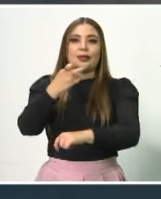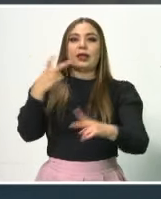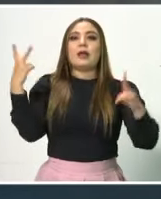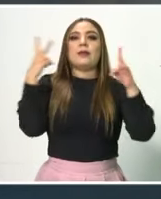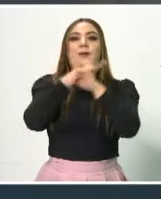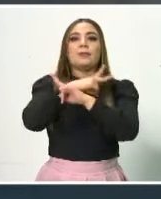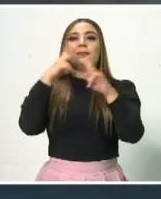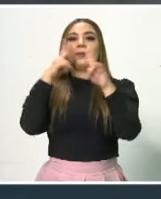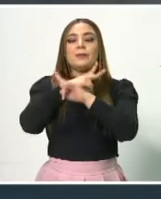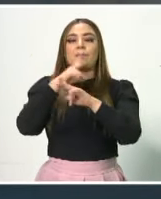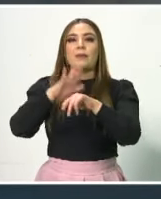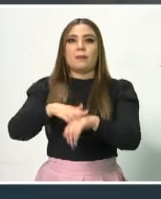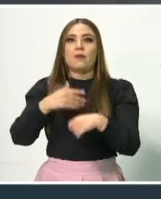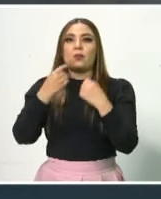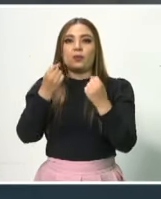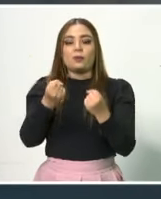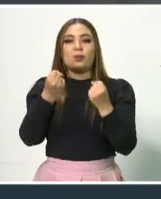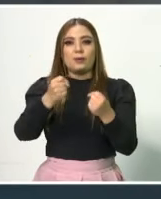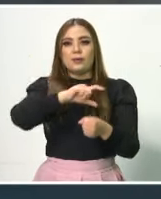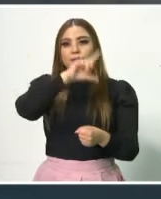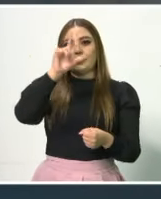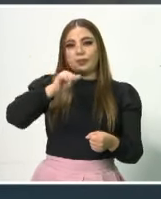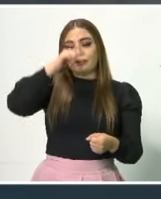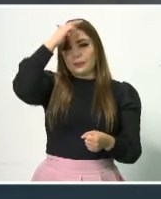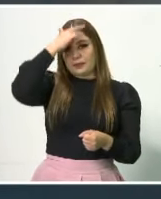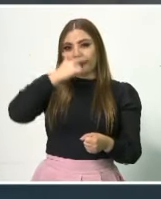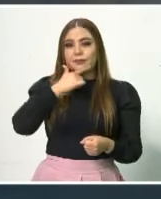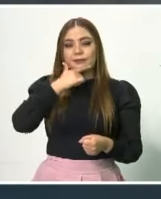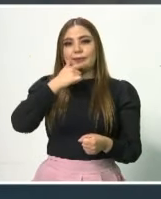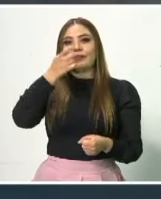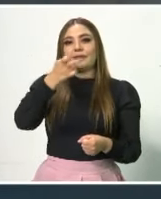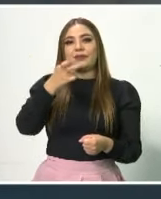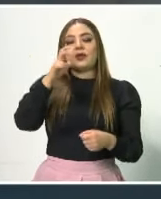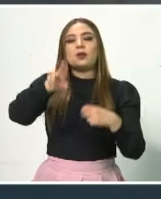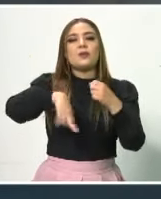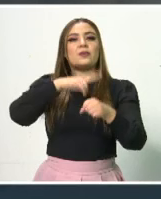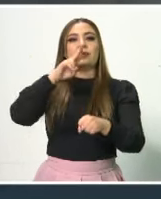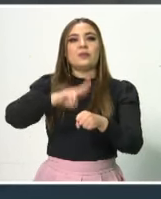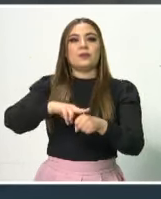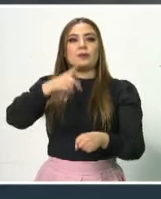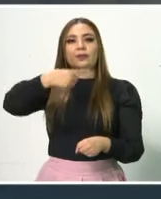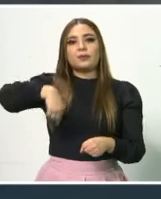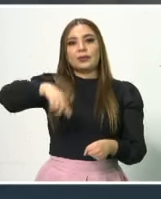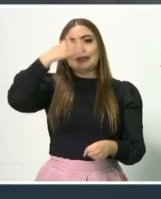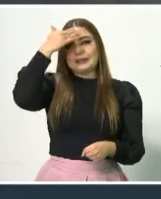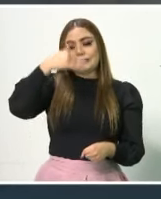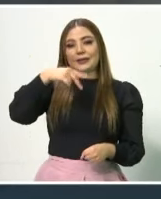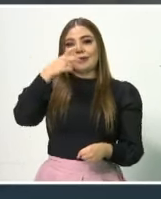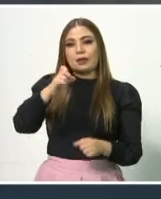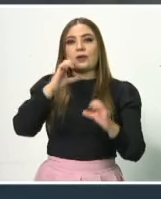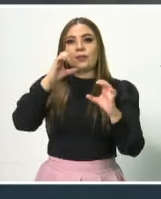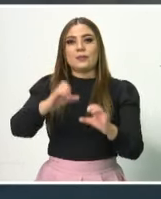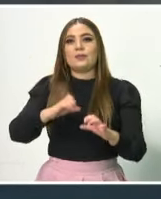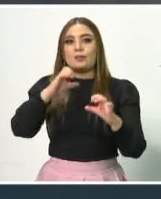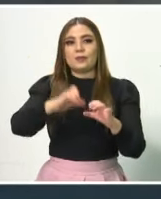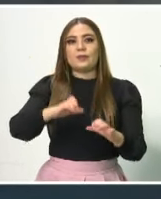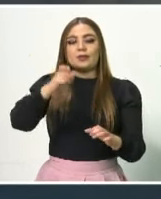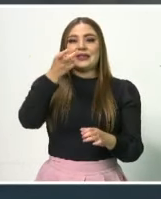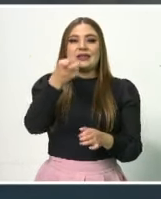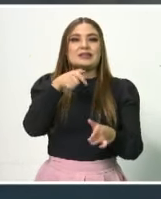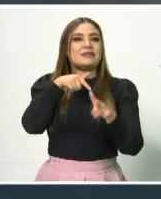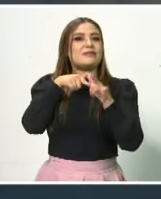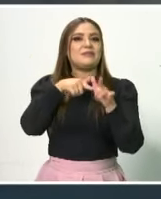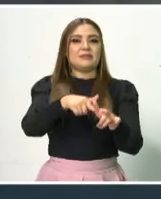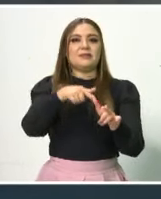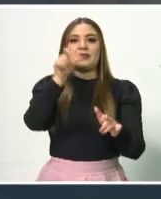van a intensificar y durante la noche se va a mantener moderado. Ya lo sabe, mucha precaución porque que van a seguir ocasionando